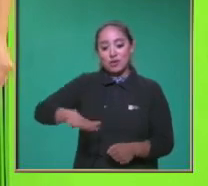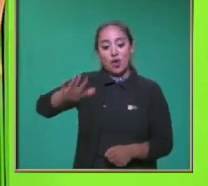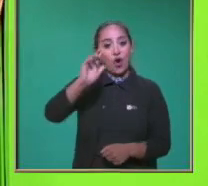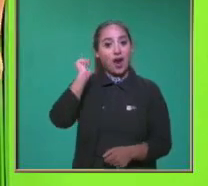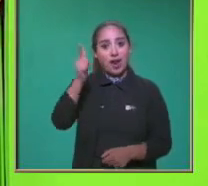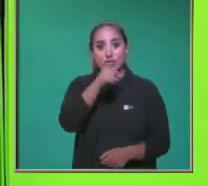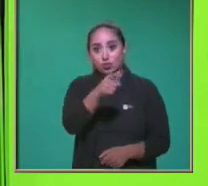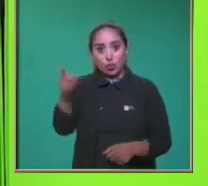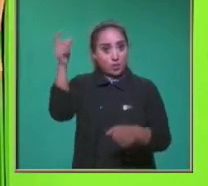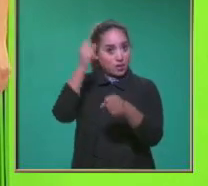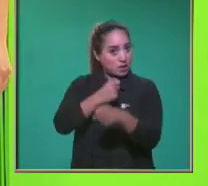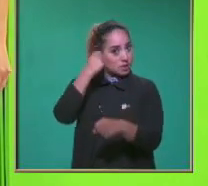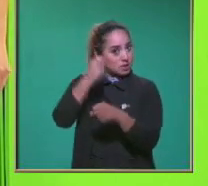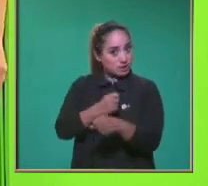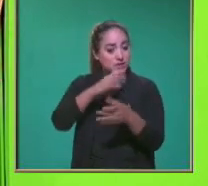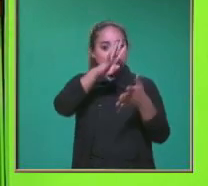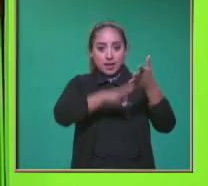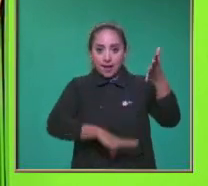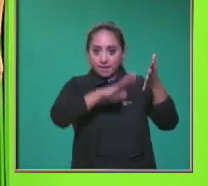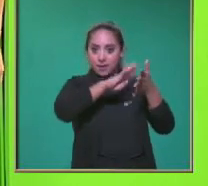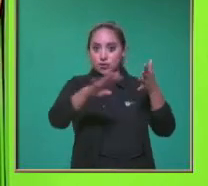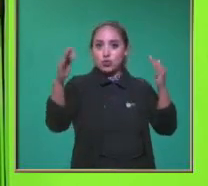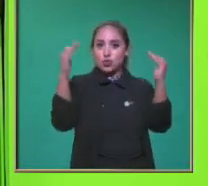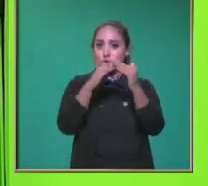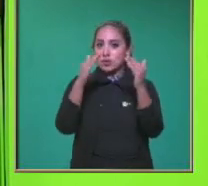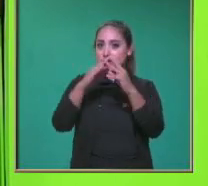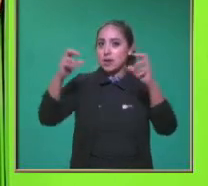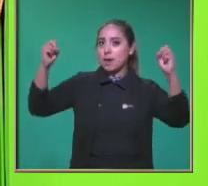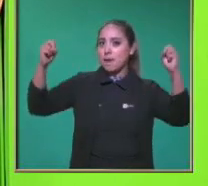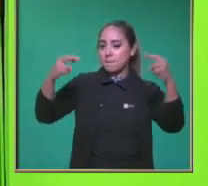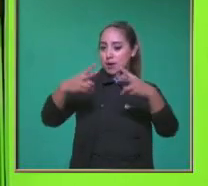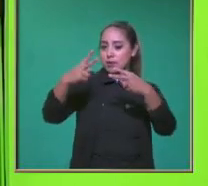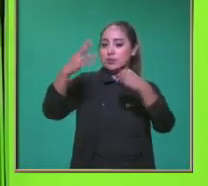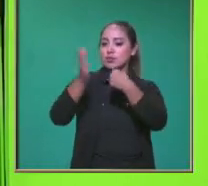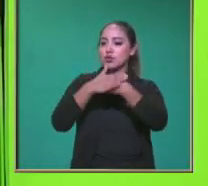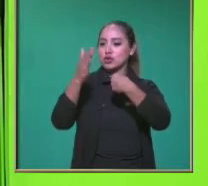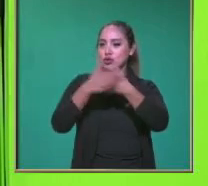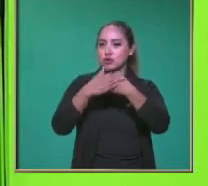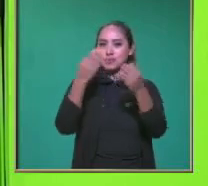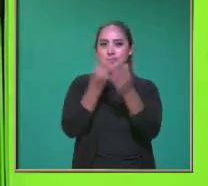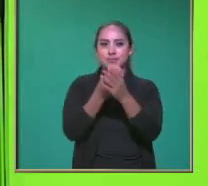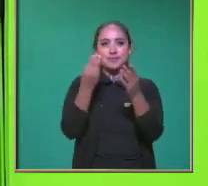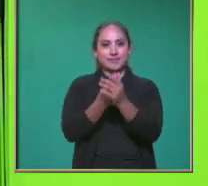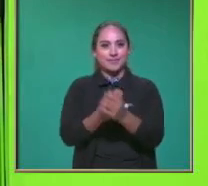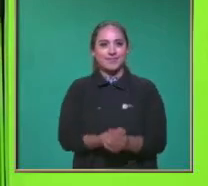que hayas repasado y hagas la tabla en casita. Nos vemos la siguiente clase, si Dios quiere.